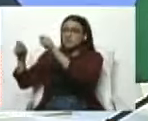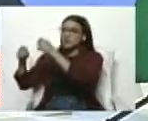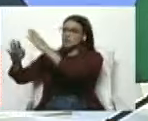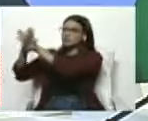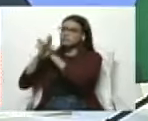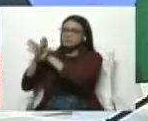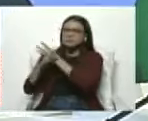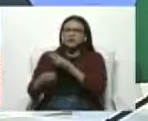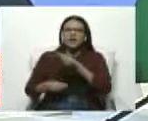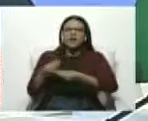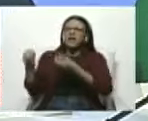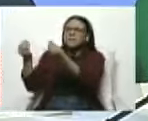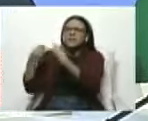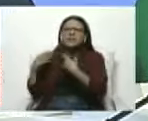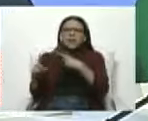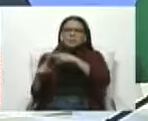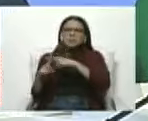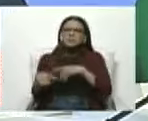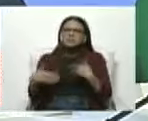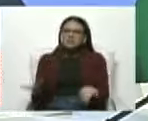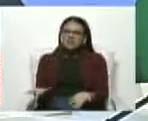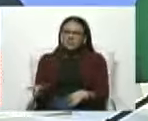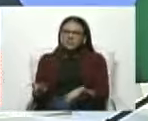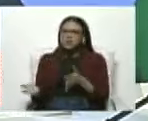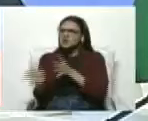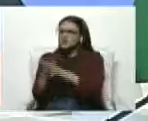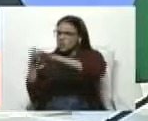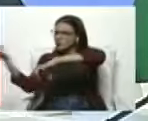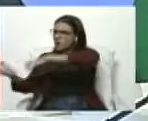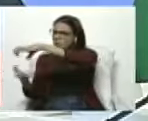¿Qué conseguí aplaudiendo golpes de Estado? Nada.